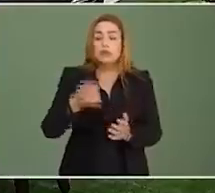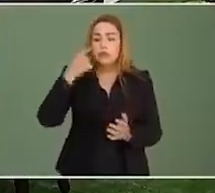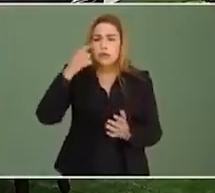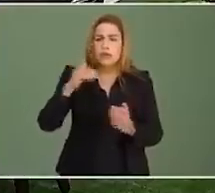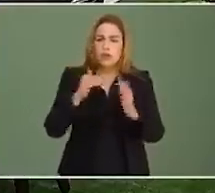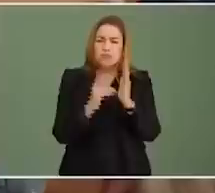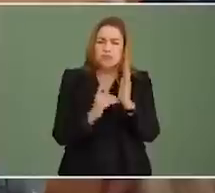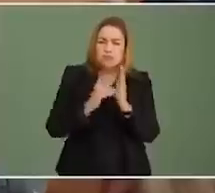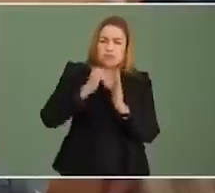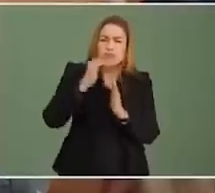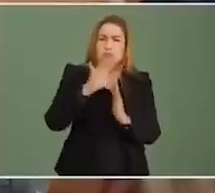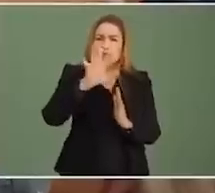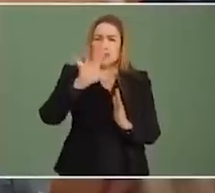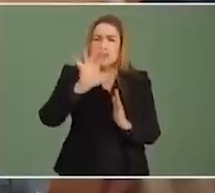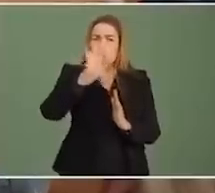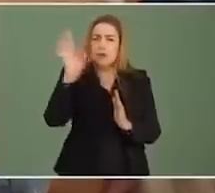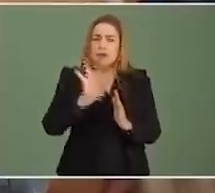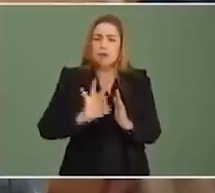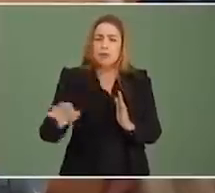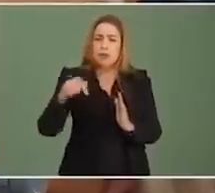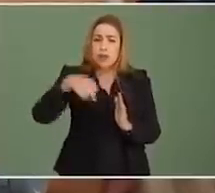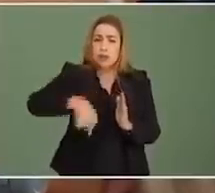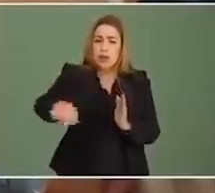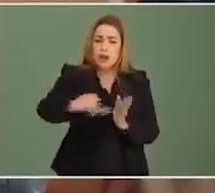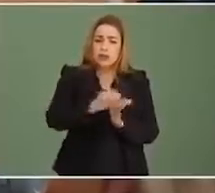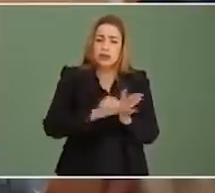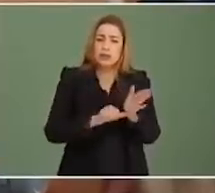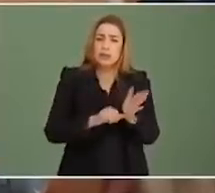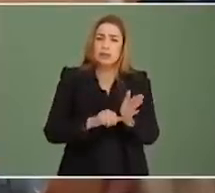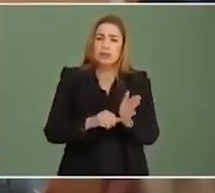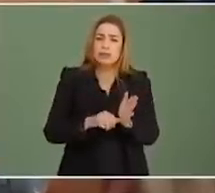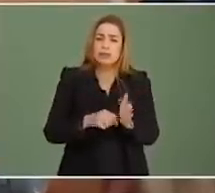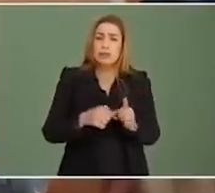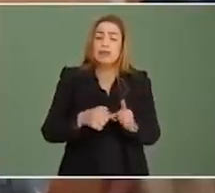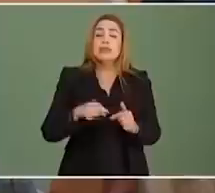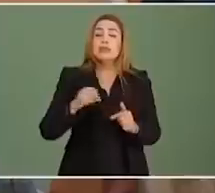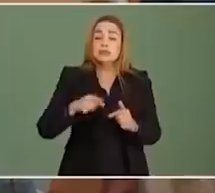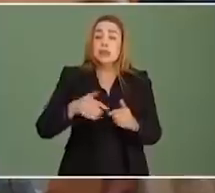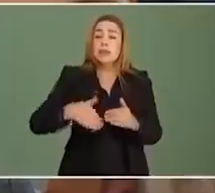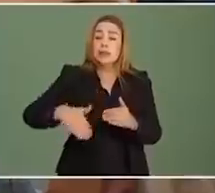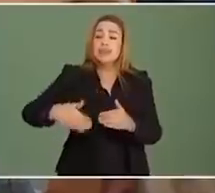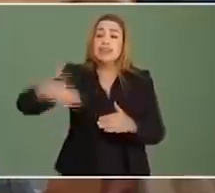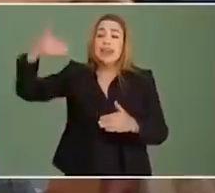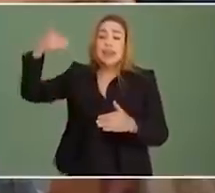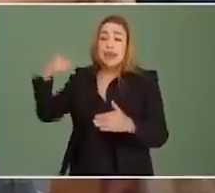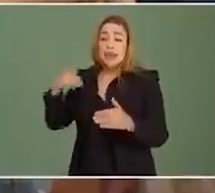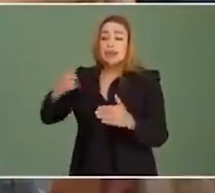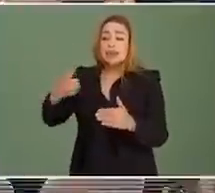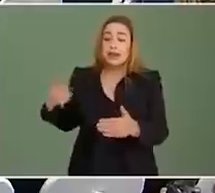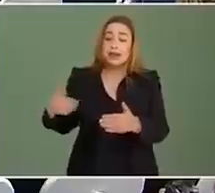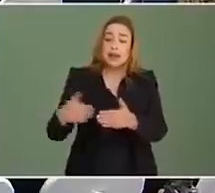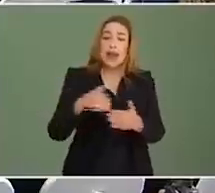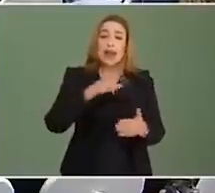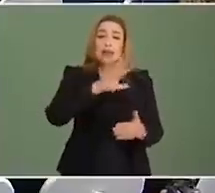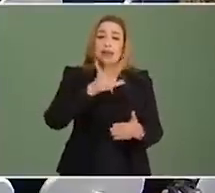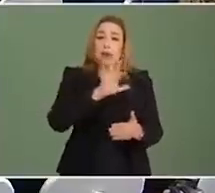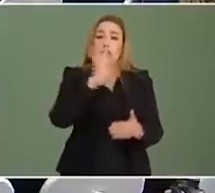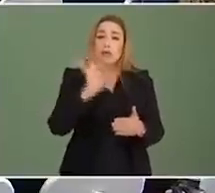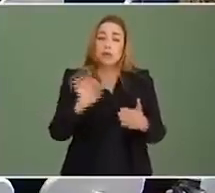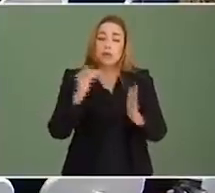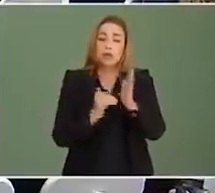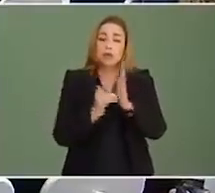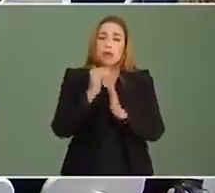en este mes de enero qué datos tiene usted y si va a haber un plan para este delito en particular gracias si